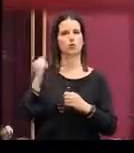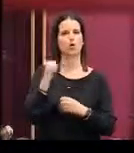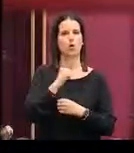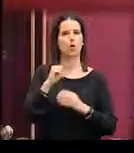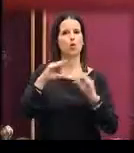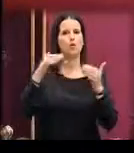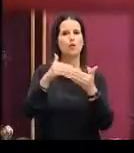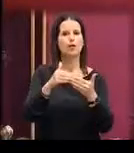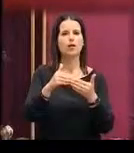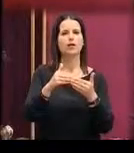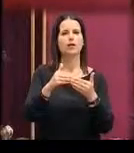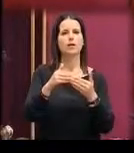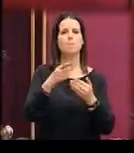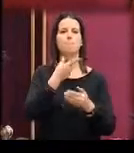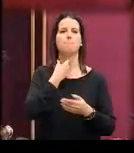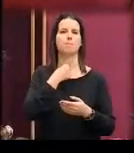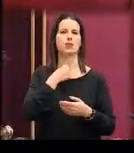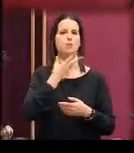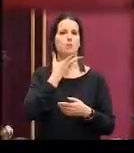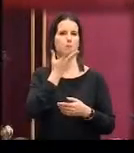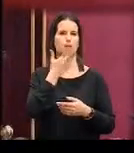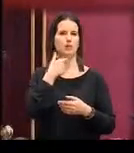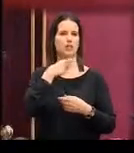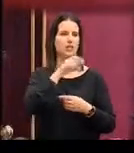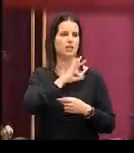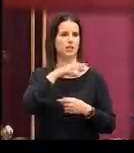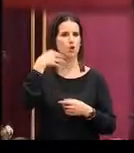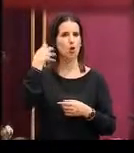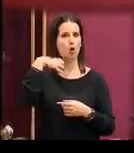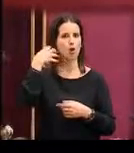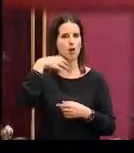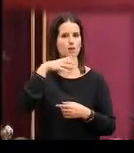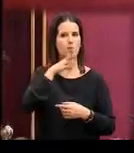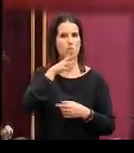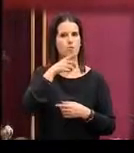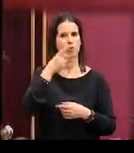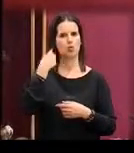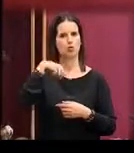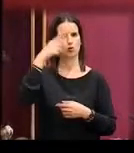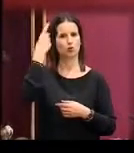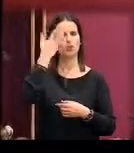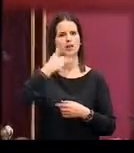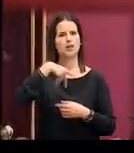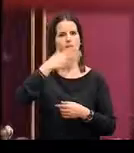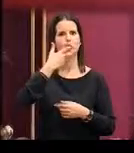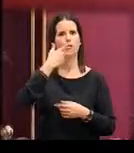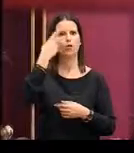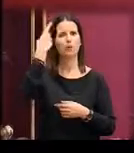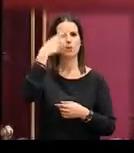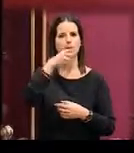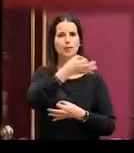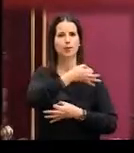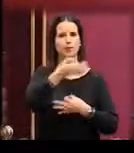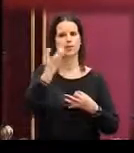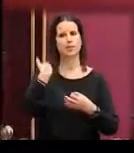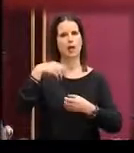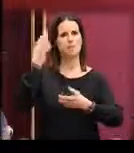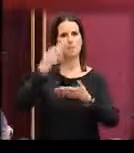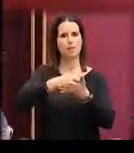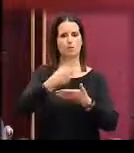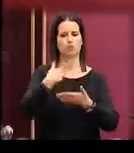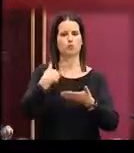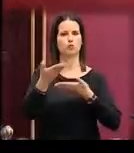y me gustaría que interviniera el señor Oliver si no es así, porque efectivamente nosotros tenemos conocimiento que se ha producido el pago de la